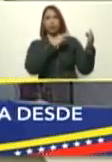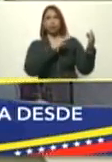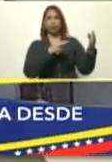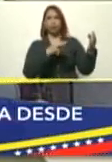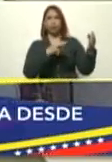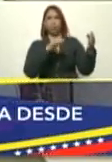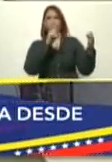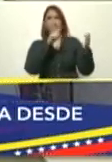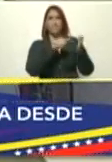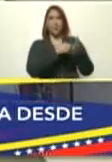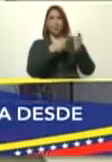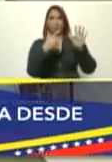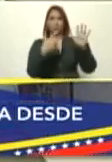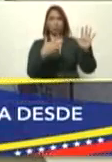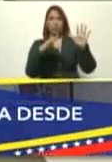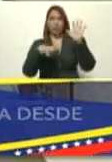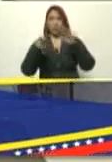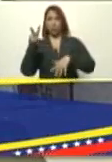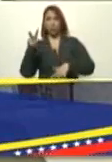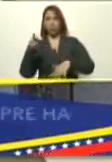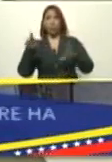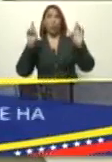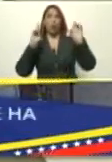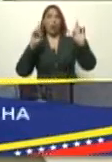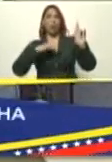1812. Ojalá pudiéramos ponerla porque es muy hermosa.